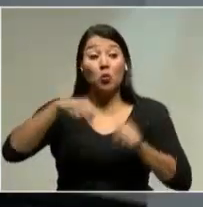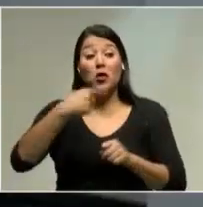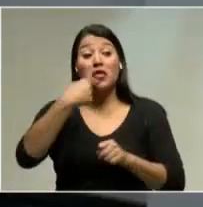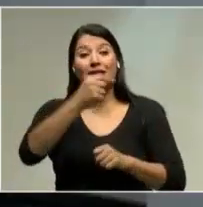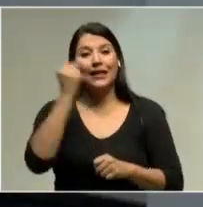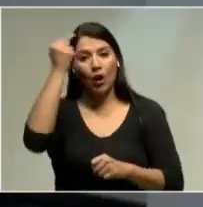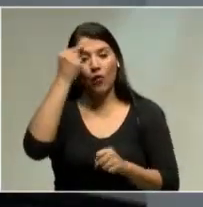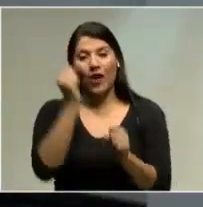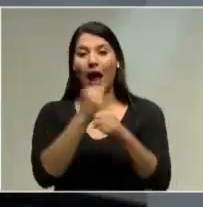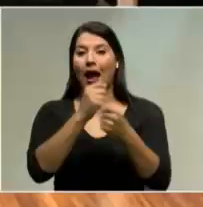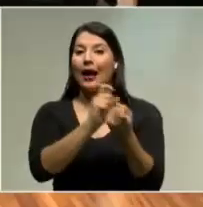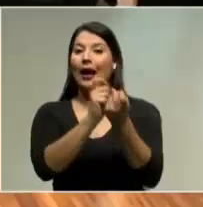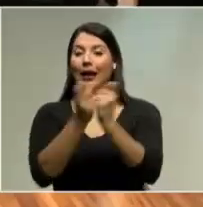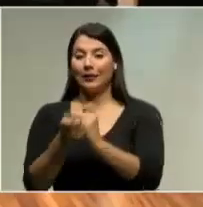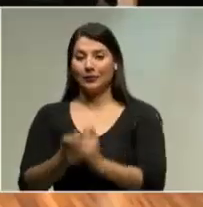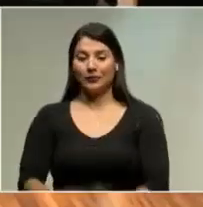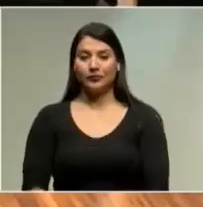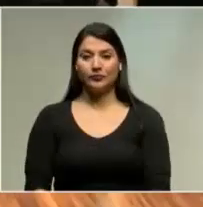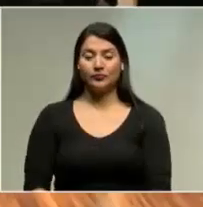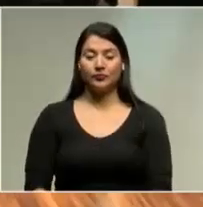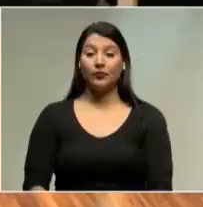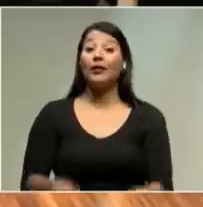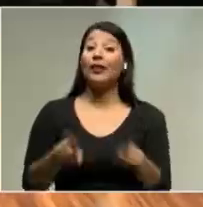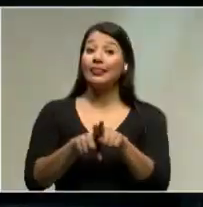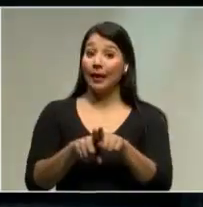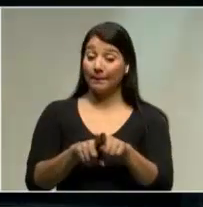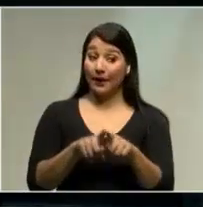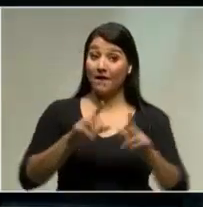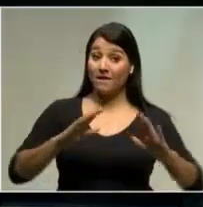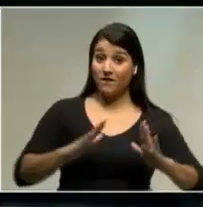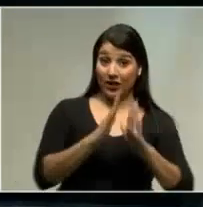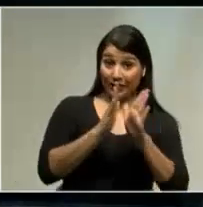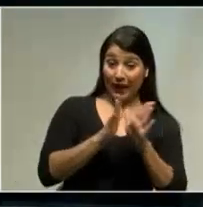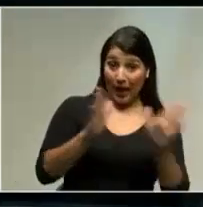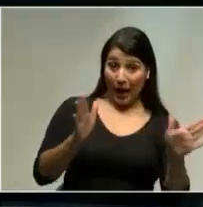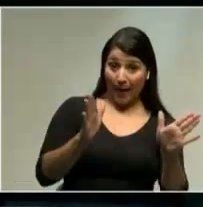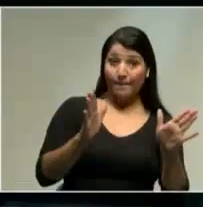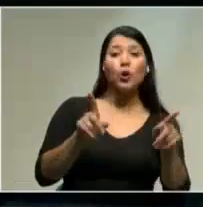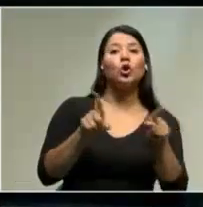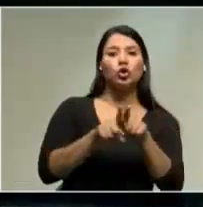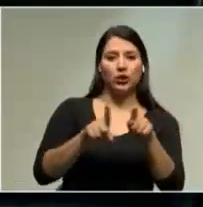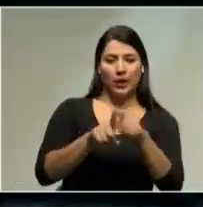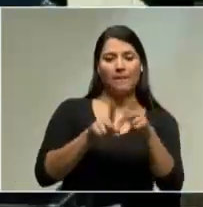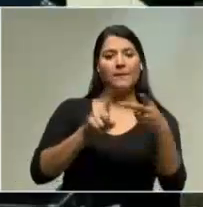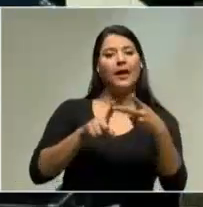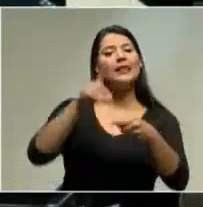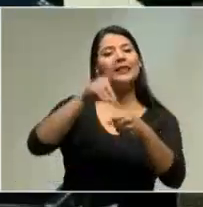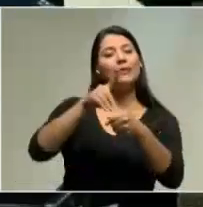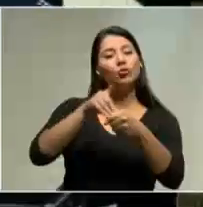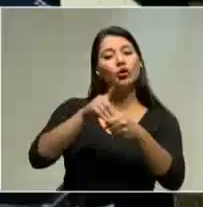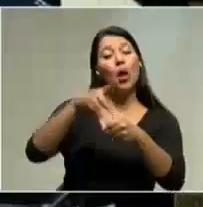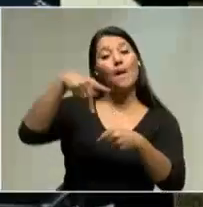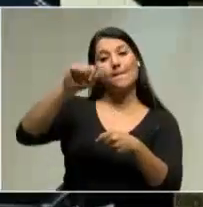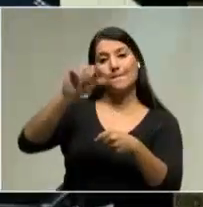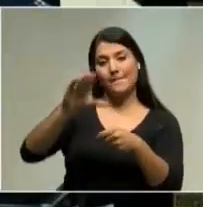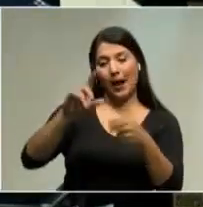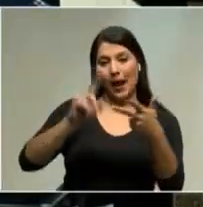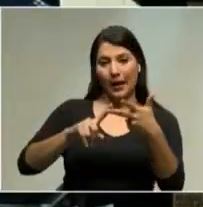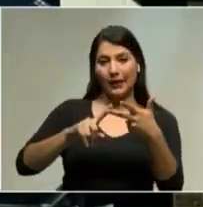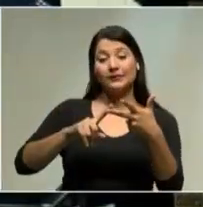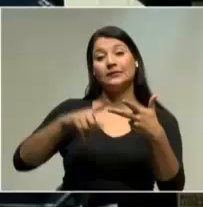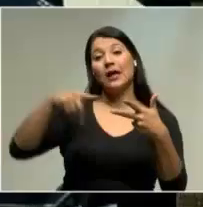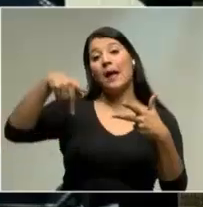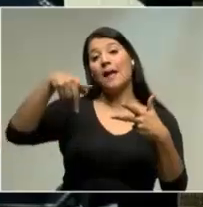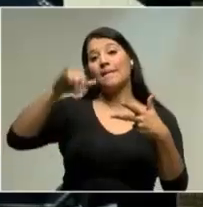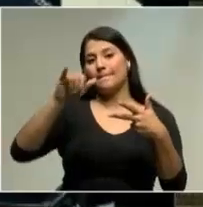los errores de este presupuesto. Además de Frente Amplio, suscribieron la consulta diputados del PAC, del Partido